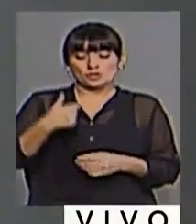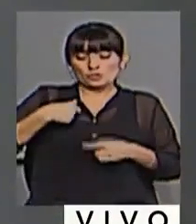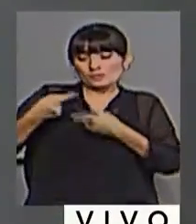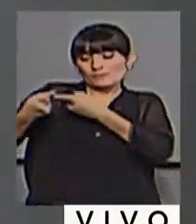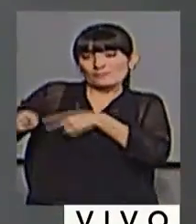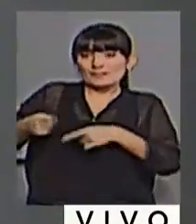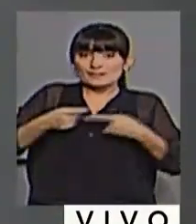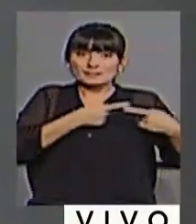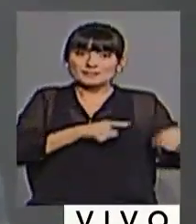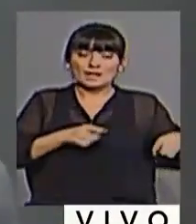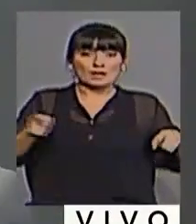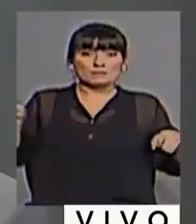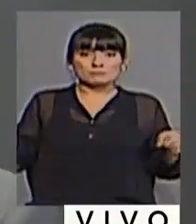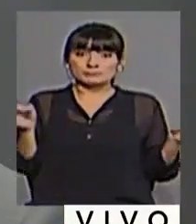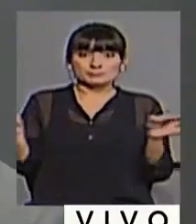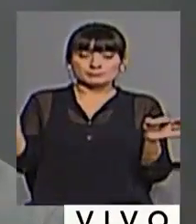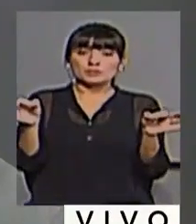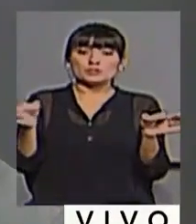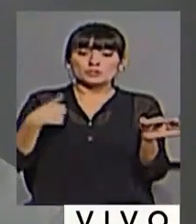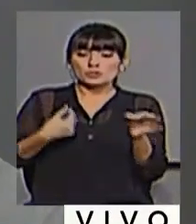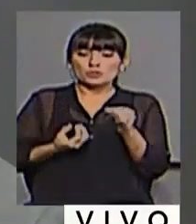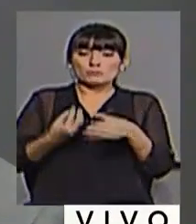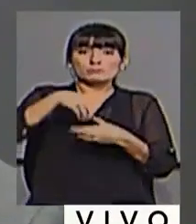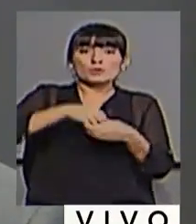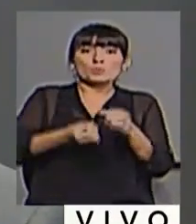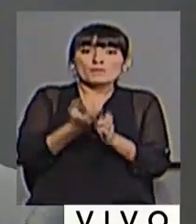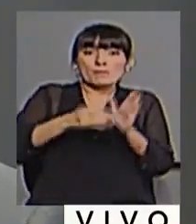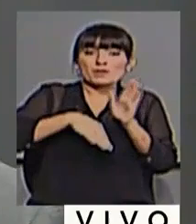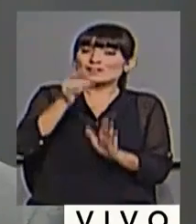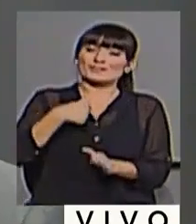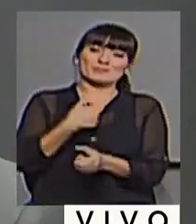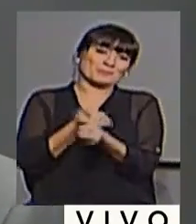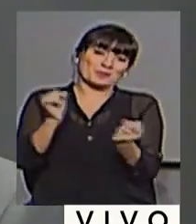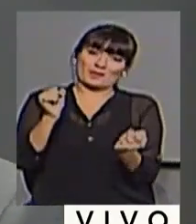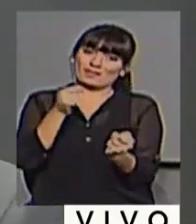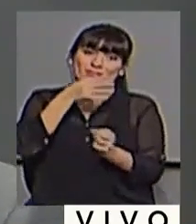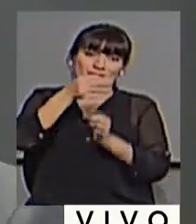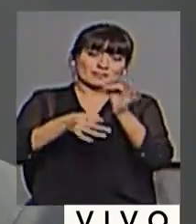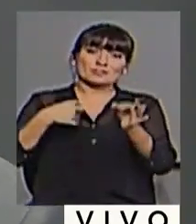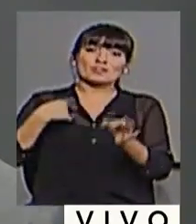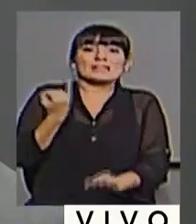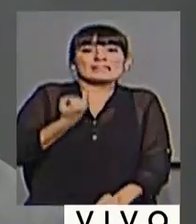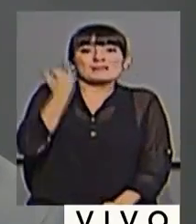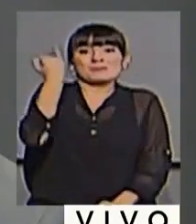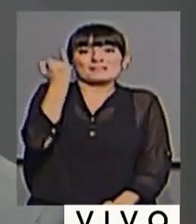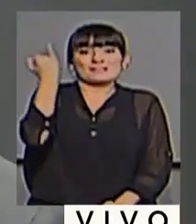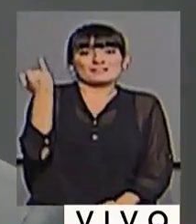hablar desde la nueva mayoría porque no pertenezco a la nueva mayoría, soy independiente.